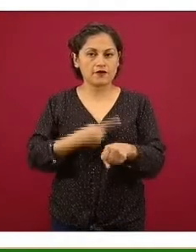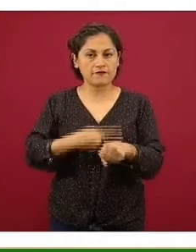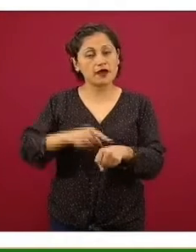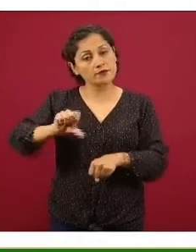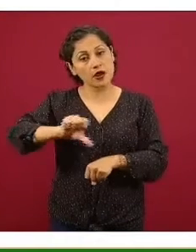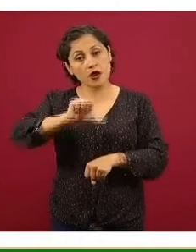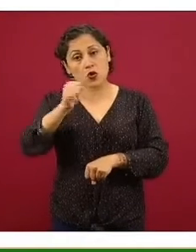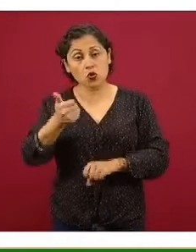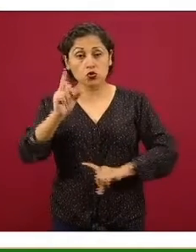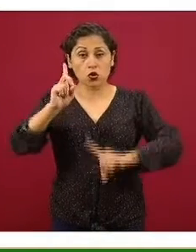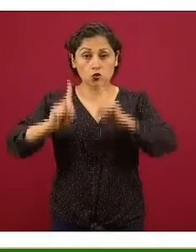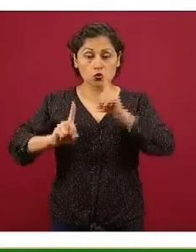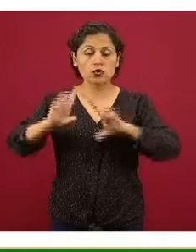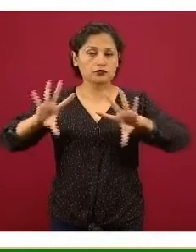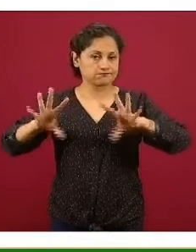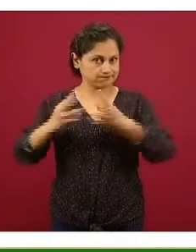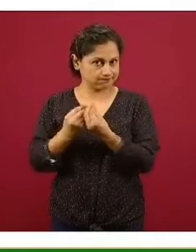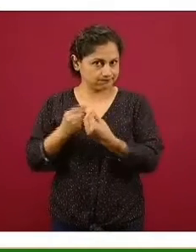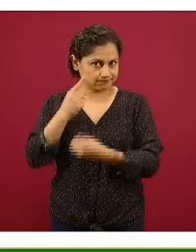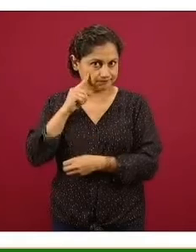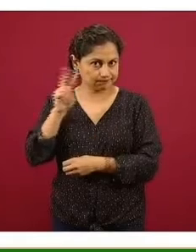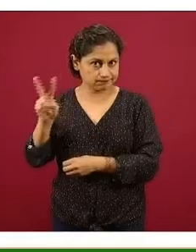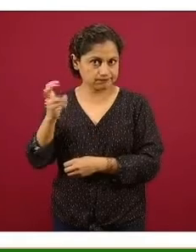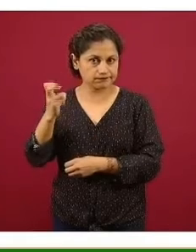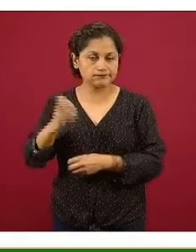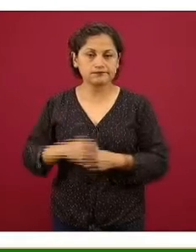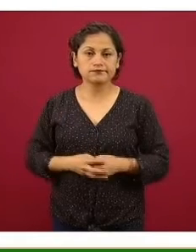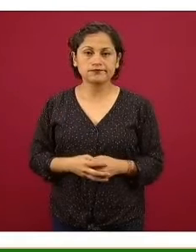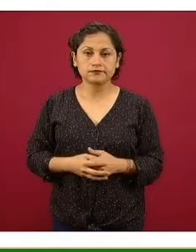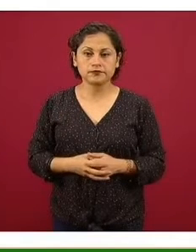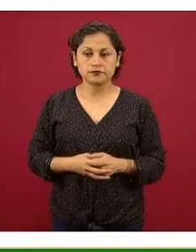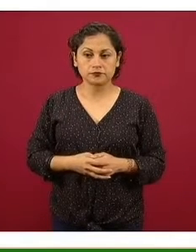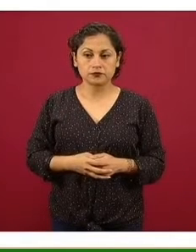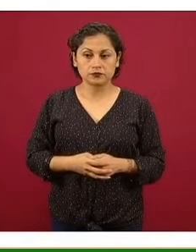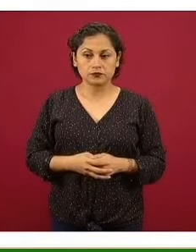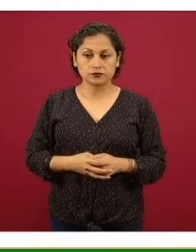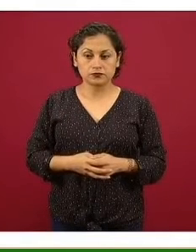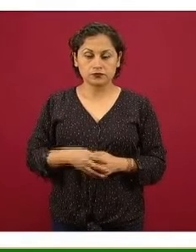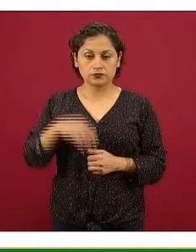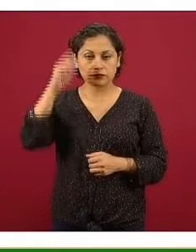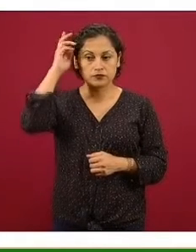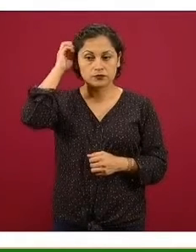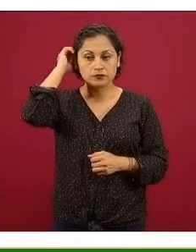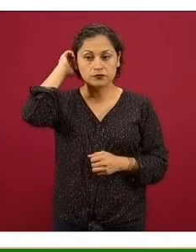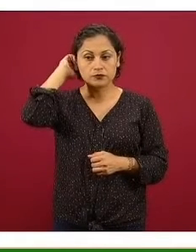son sospechosos, y felizmente también una disminución en la